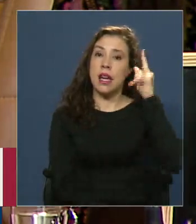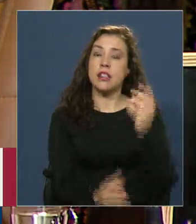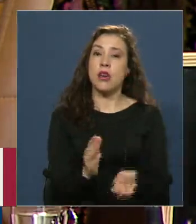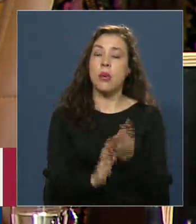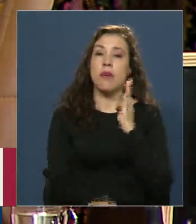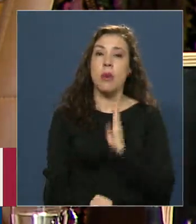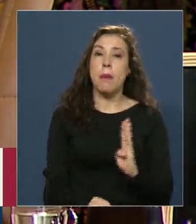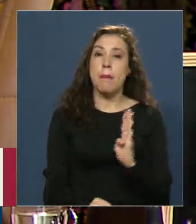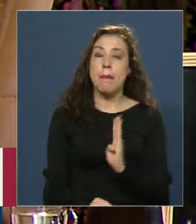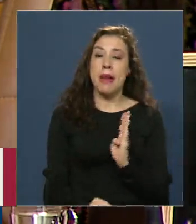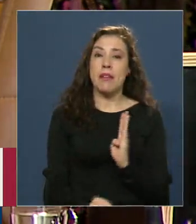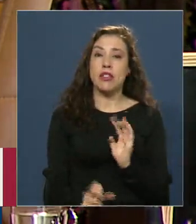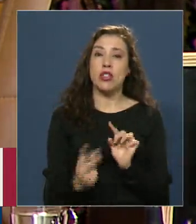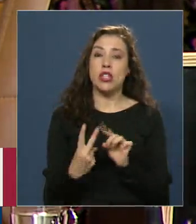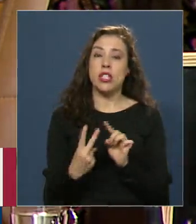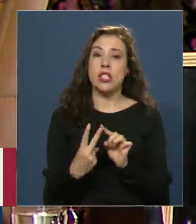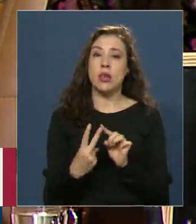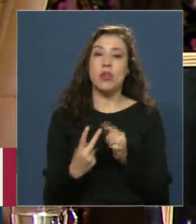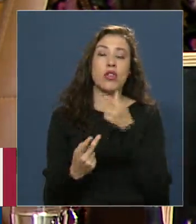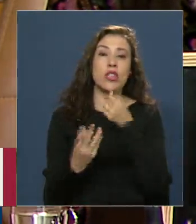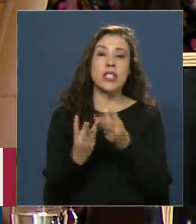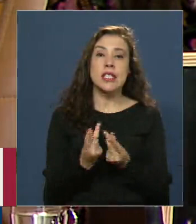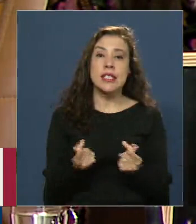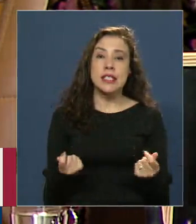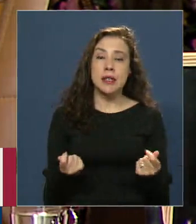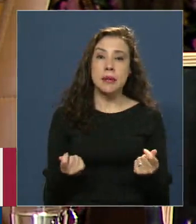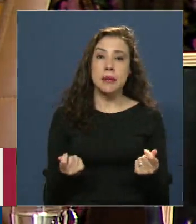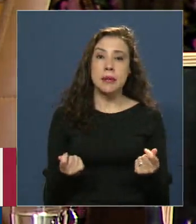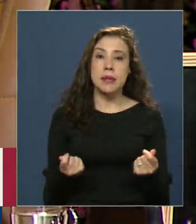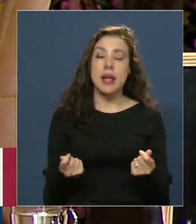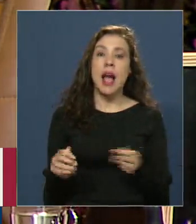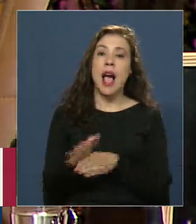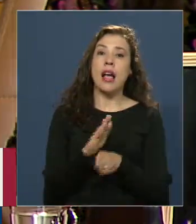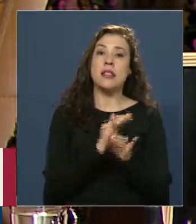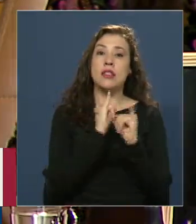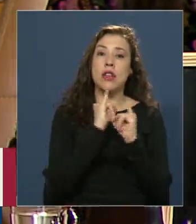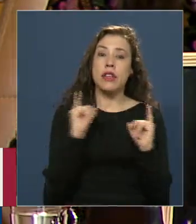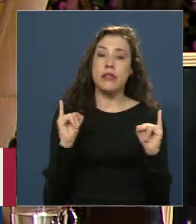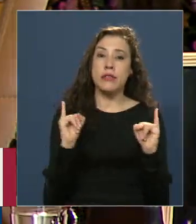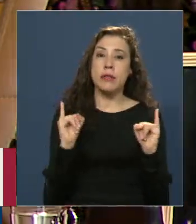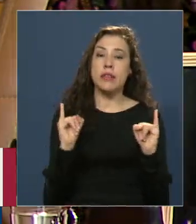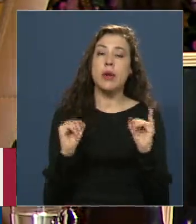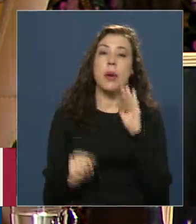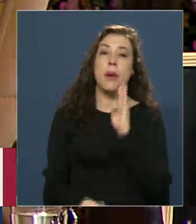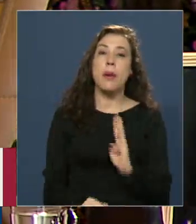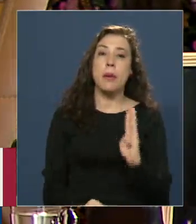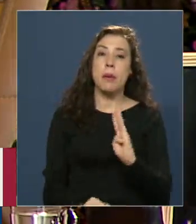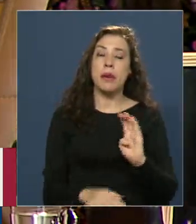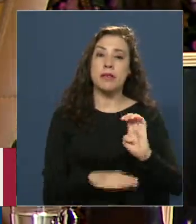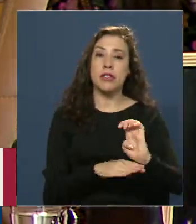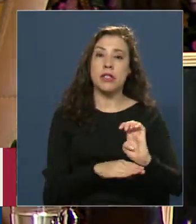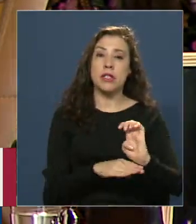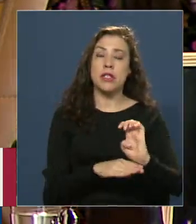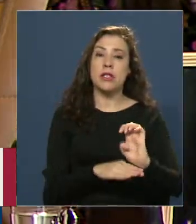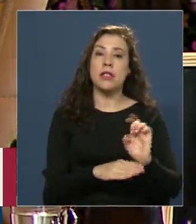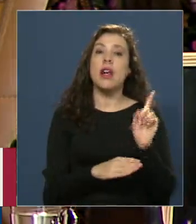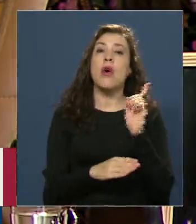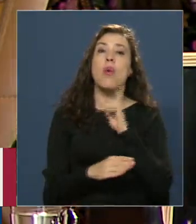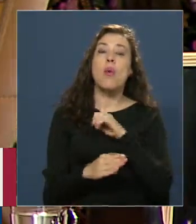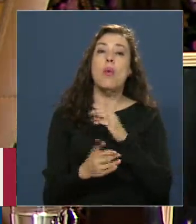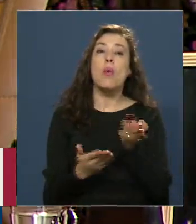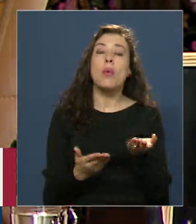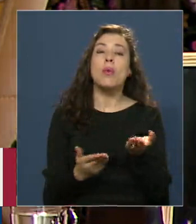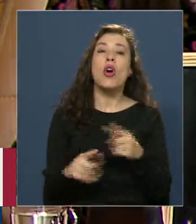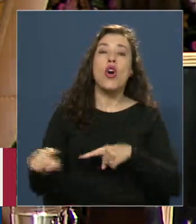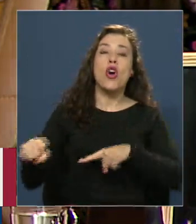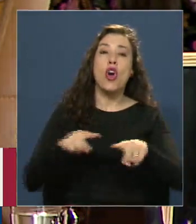nuevos beneficios. Dos, simplificar y facilitar el acceso a la información y beneficios del Estado. Y por último,